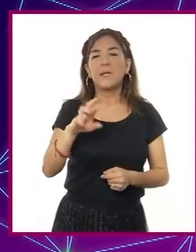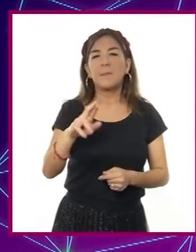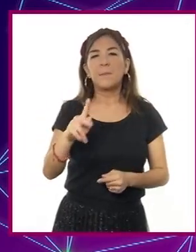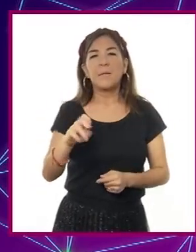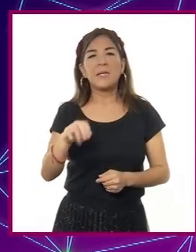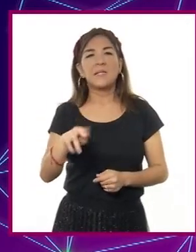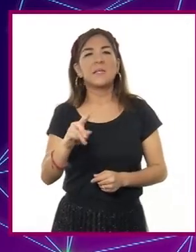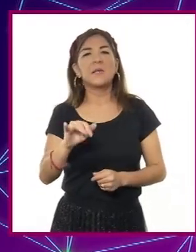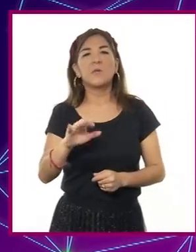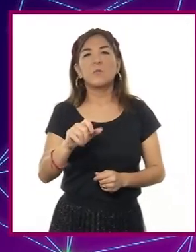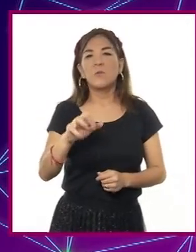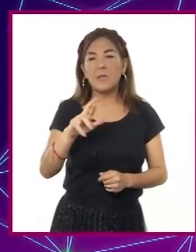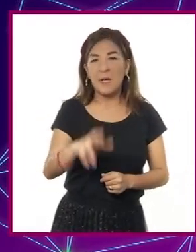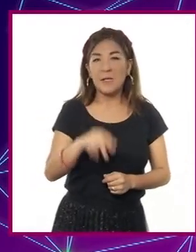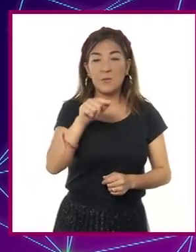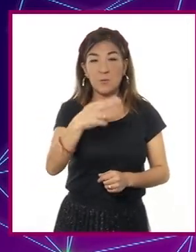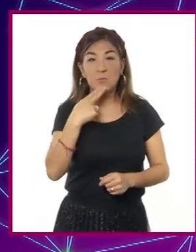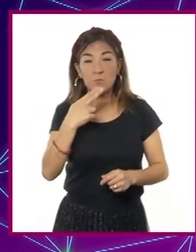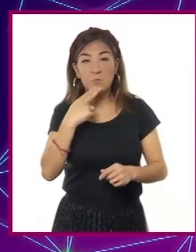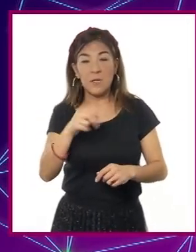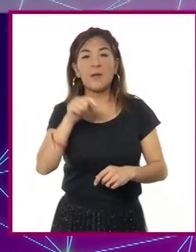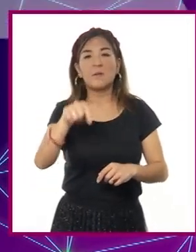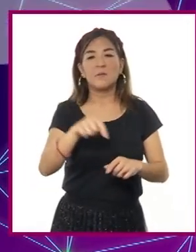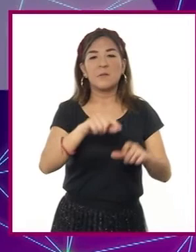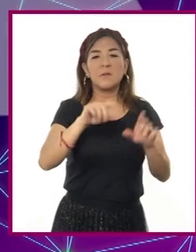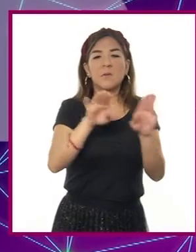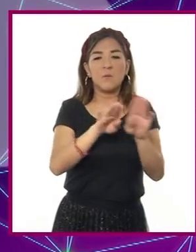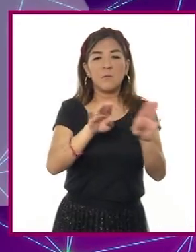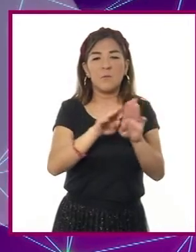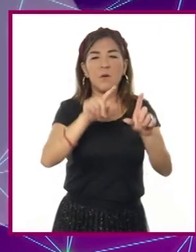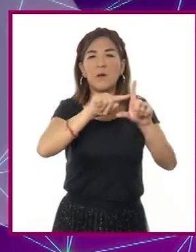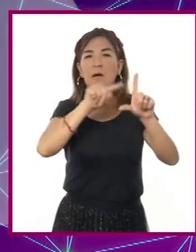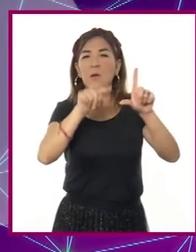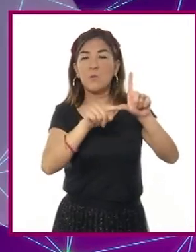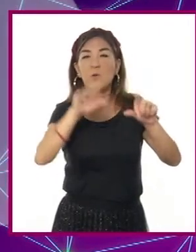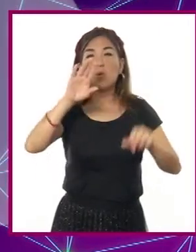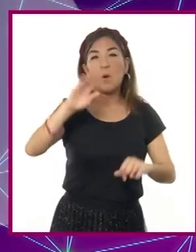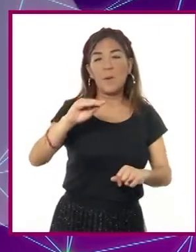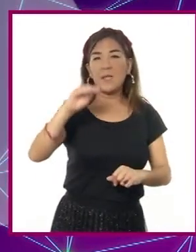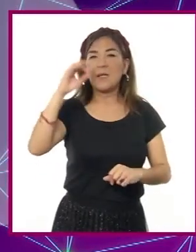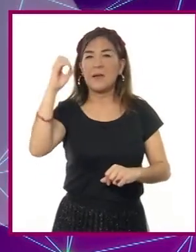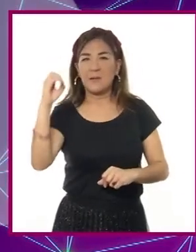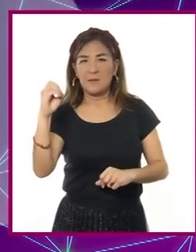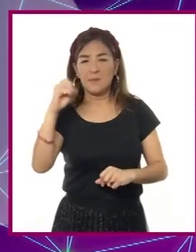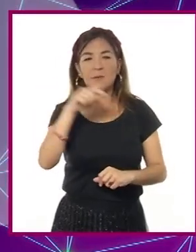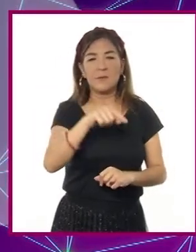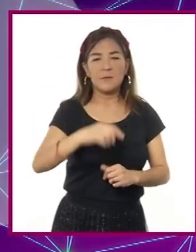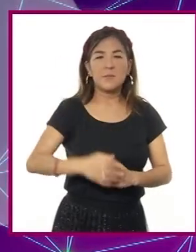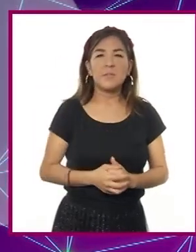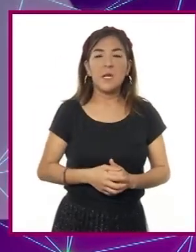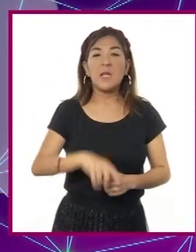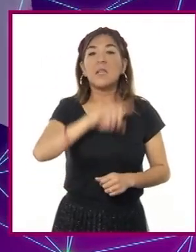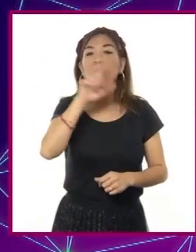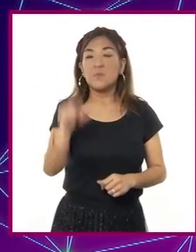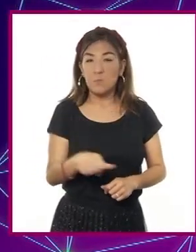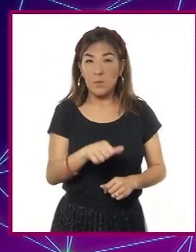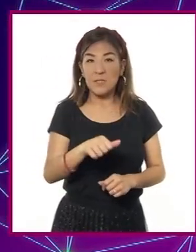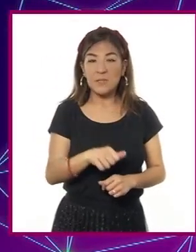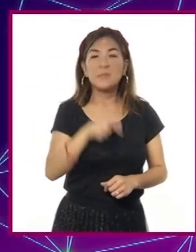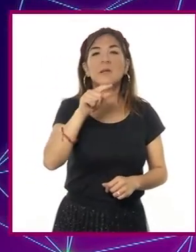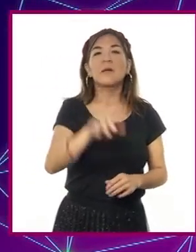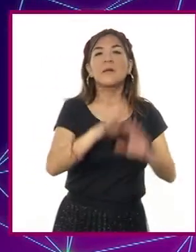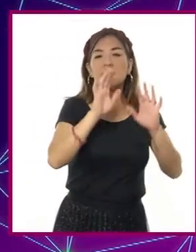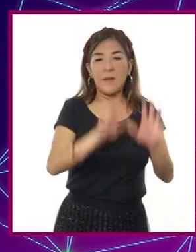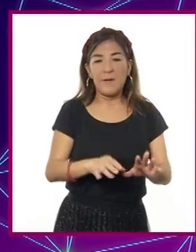PQ, usando el ángulo de 90 grados y que pase por el punto M. Finalmente, se extiende